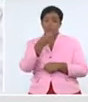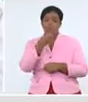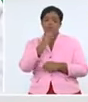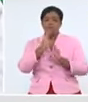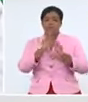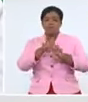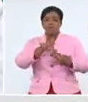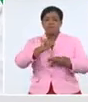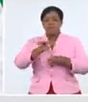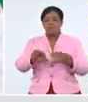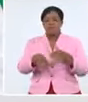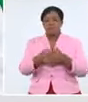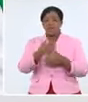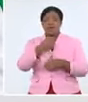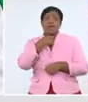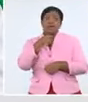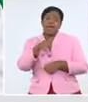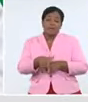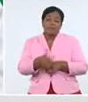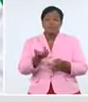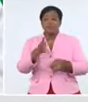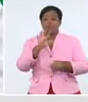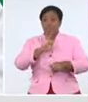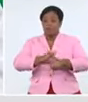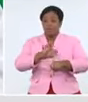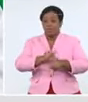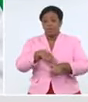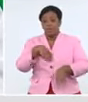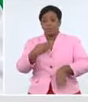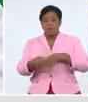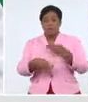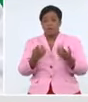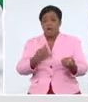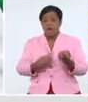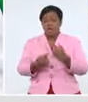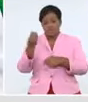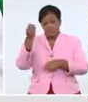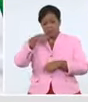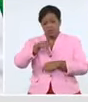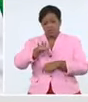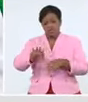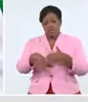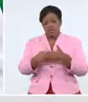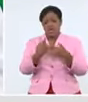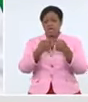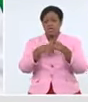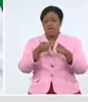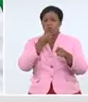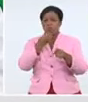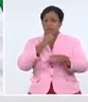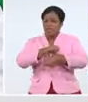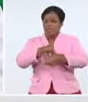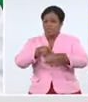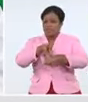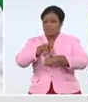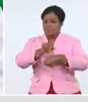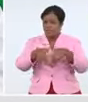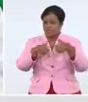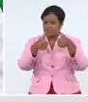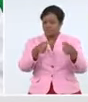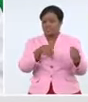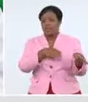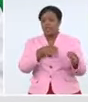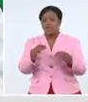En caso de alguna enfermedad. En el caso de alguna eventualidad, normalmente es hasta los 14, pero puede llegar hasta 26 días. Y en el caso de